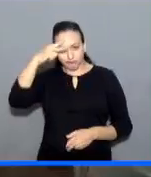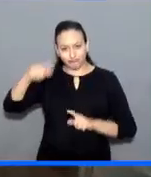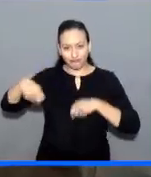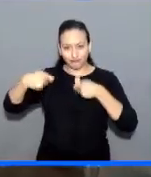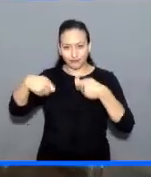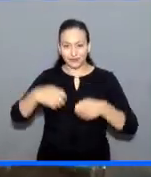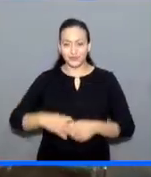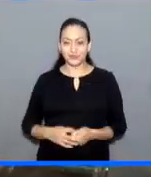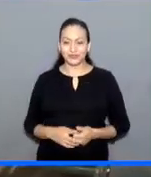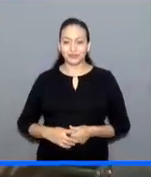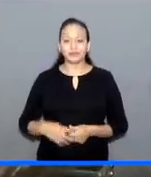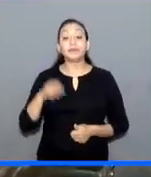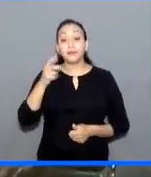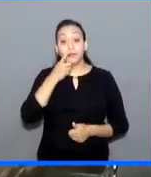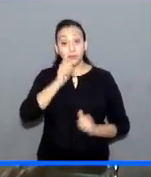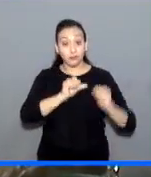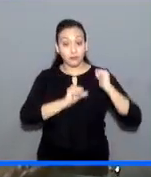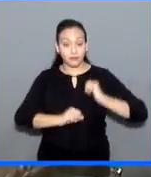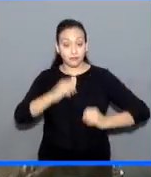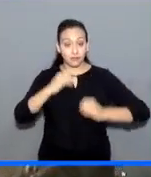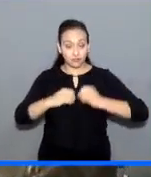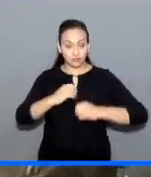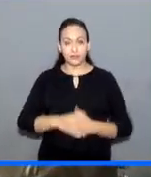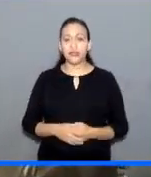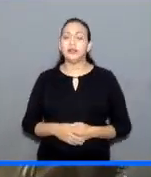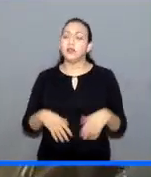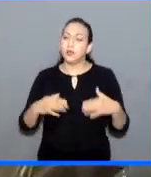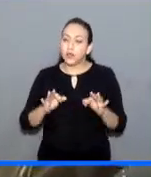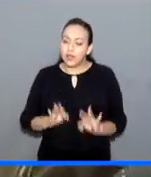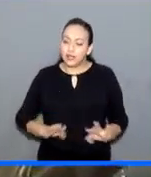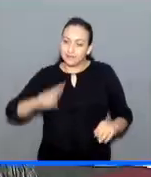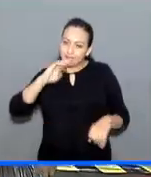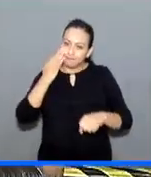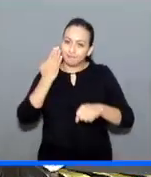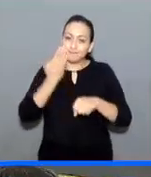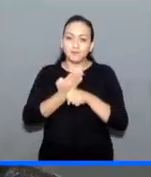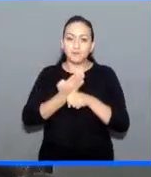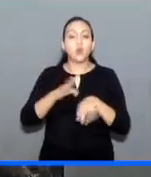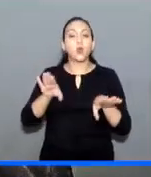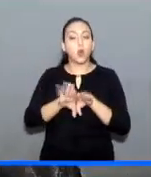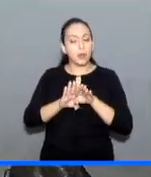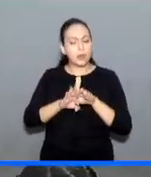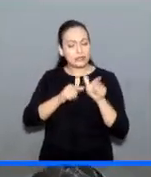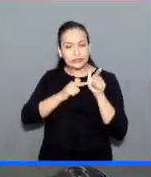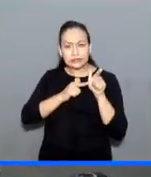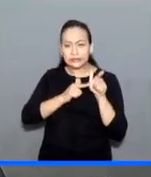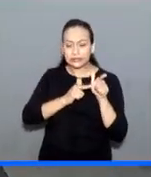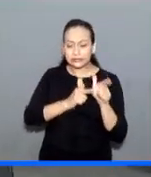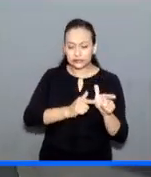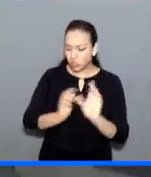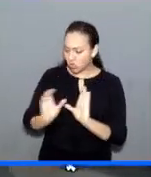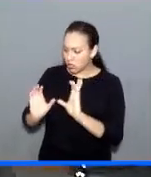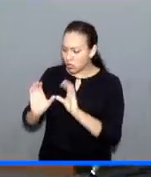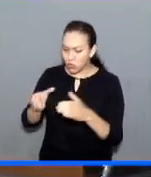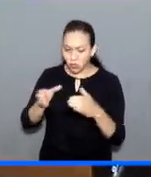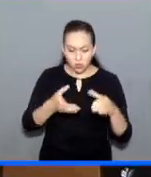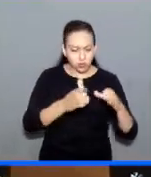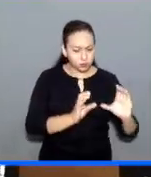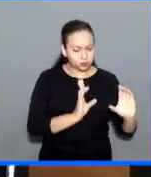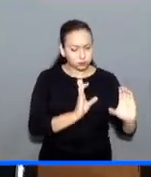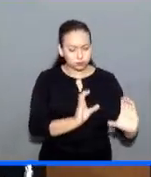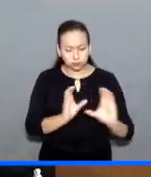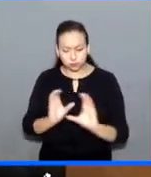afirmó que el Poder Judicial debe asumir una responsabilidad permanente con las comunidades del país y con la construcción de